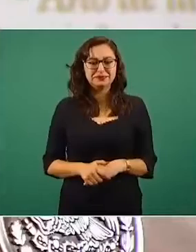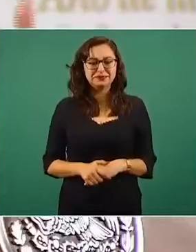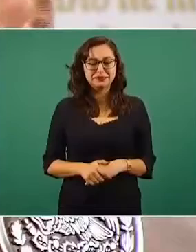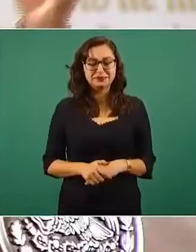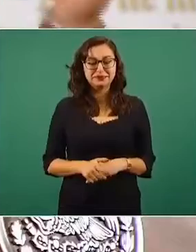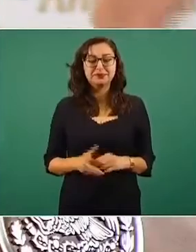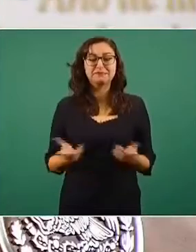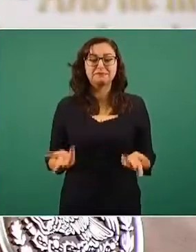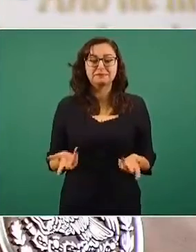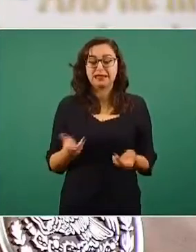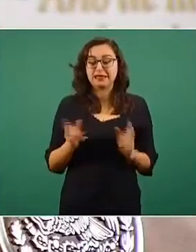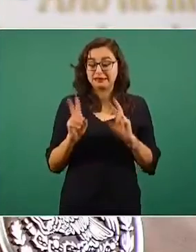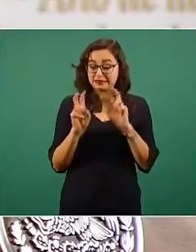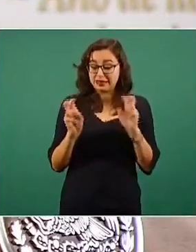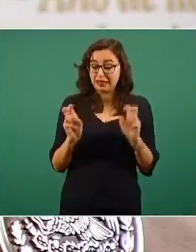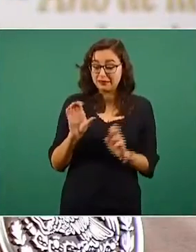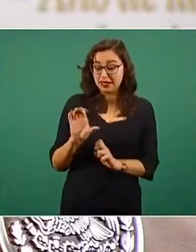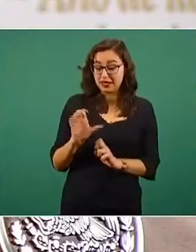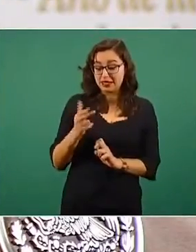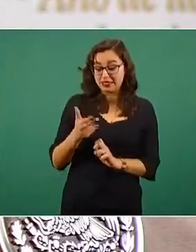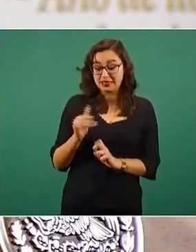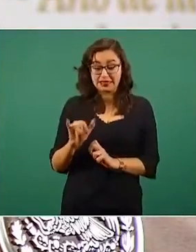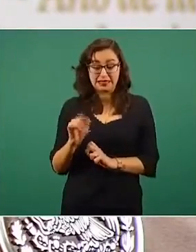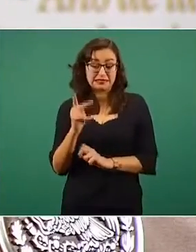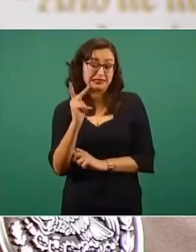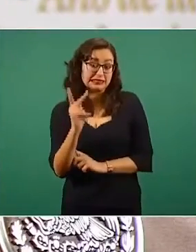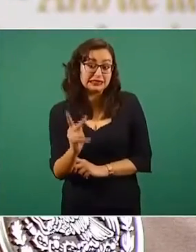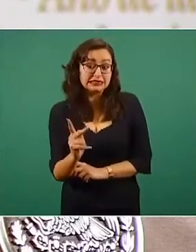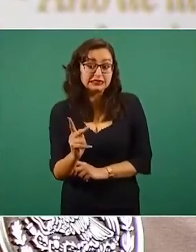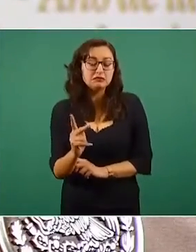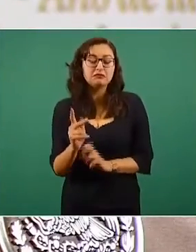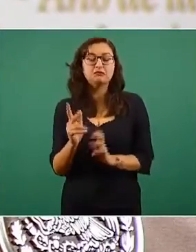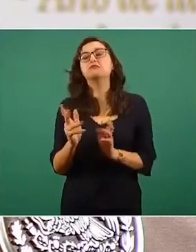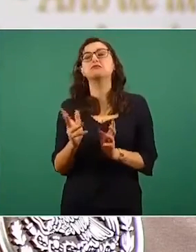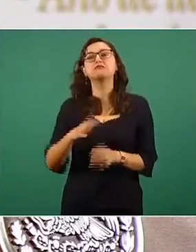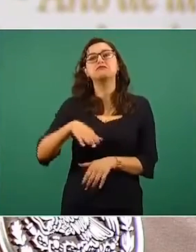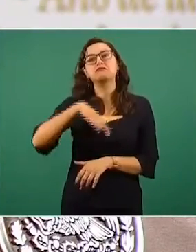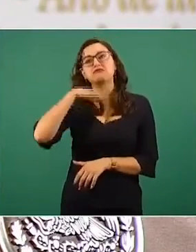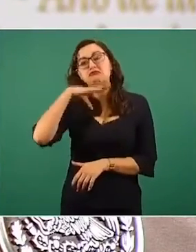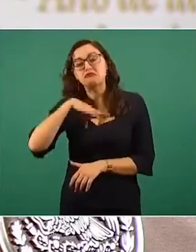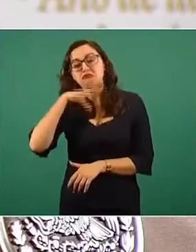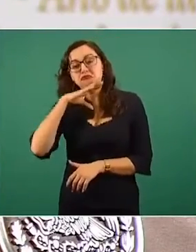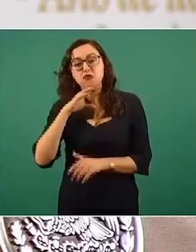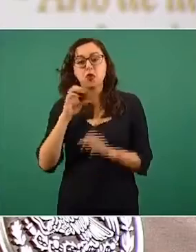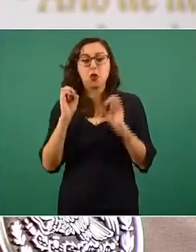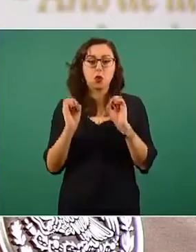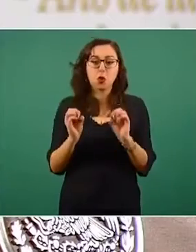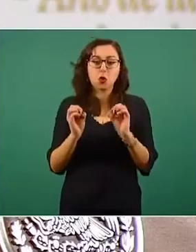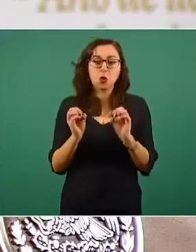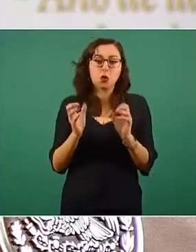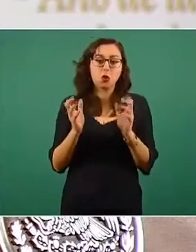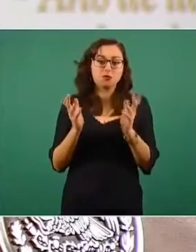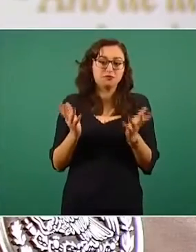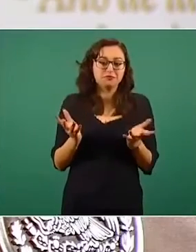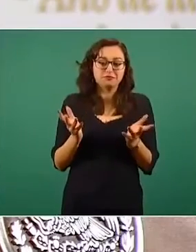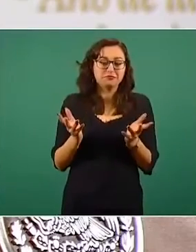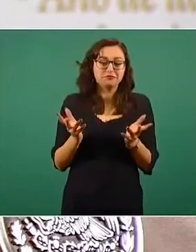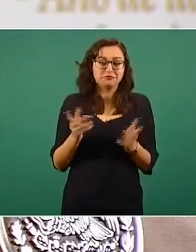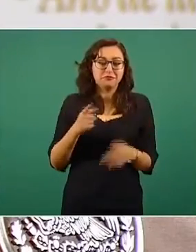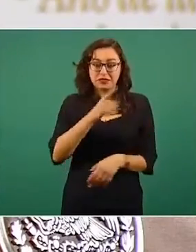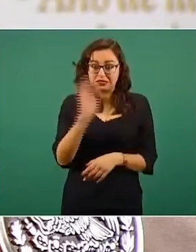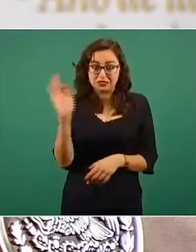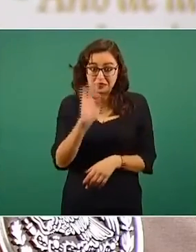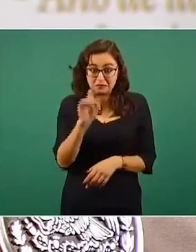cuenta, pero todavía no se ha hecho extensivo, de que ya el chip ya lo traemos